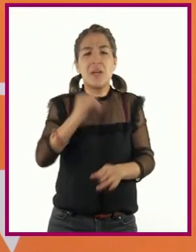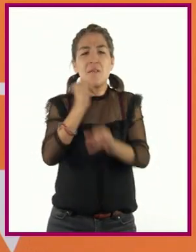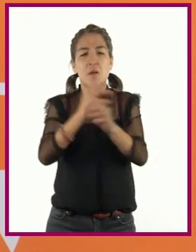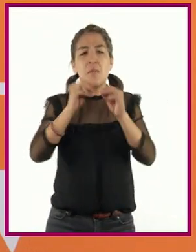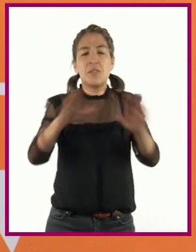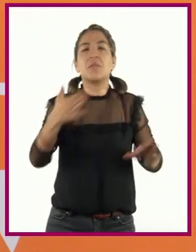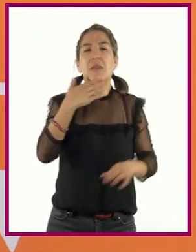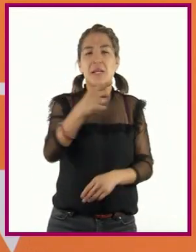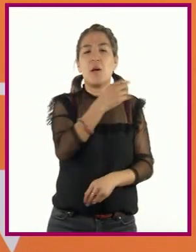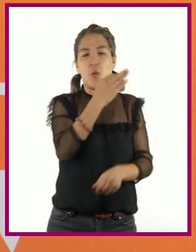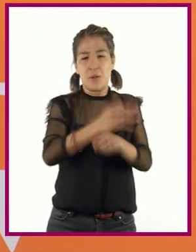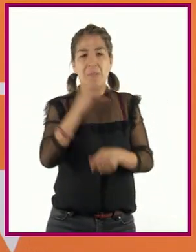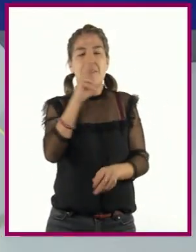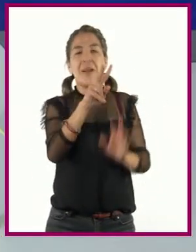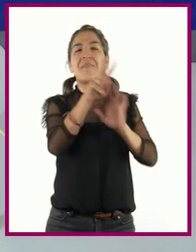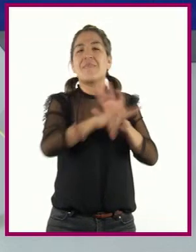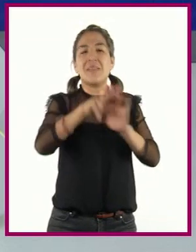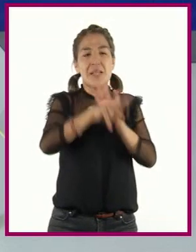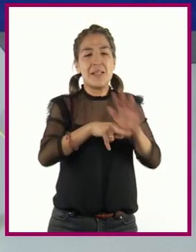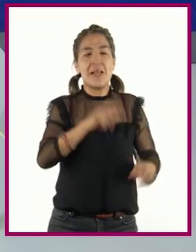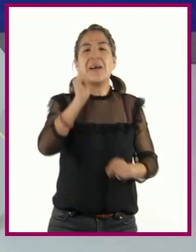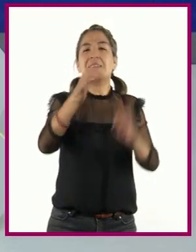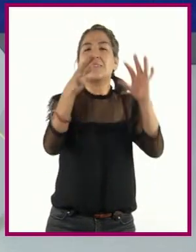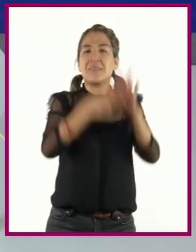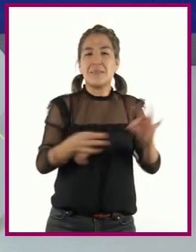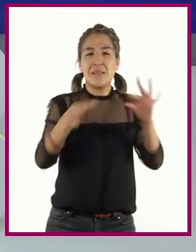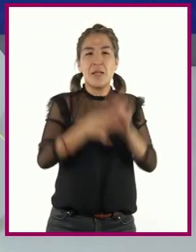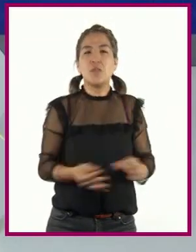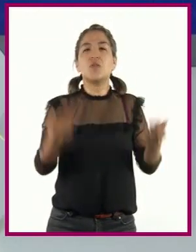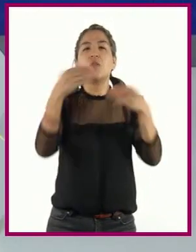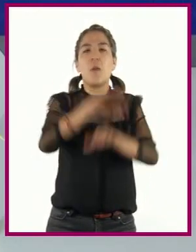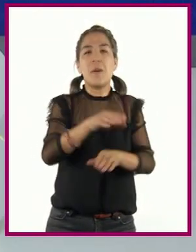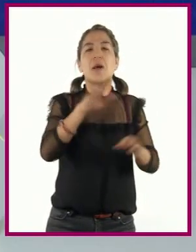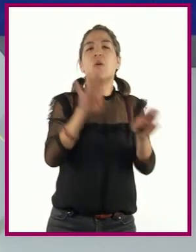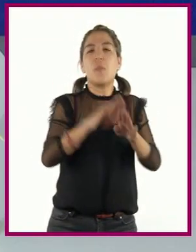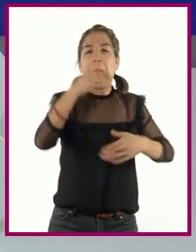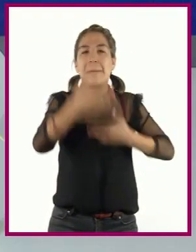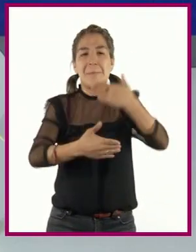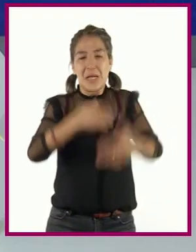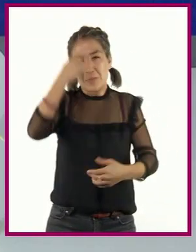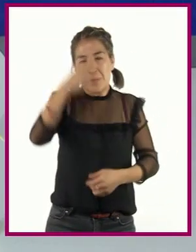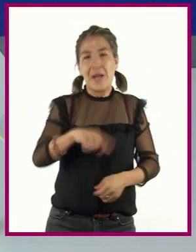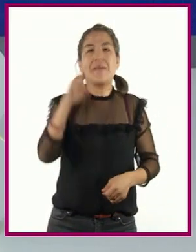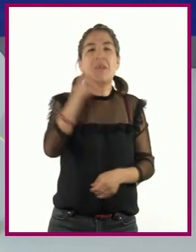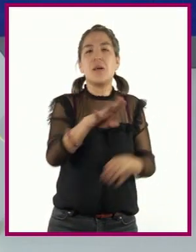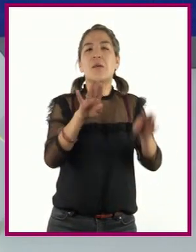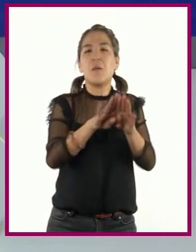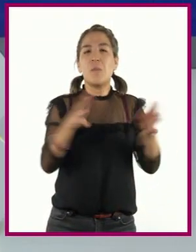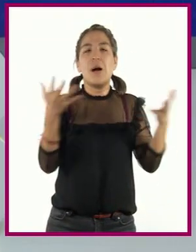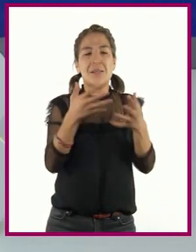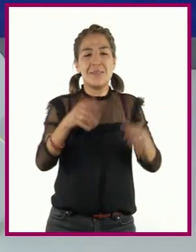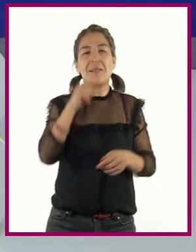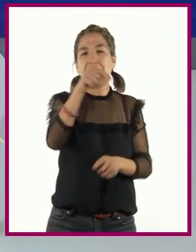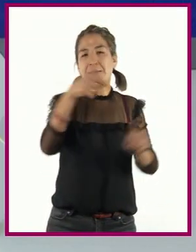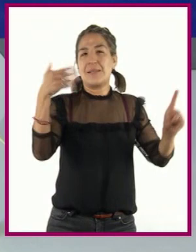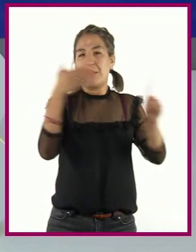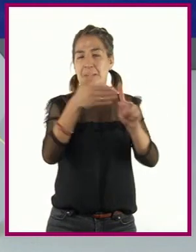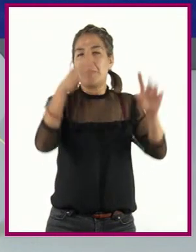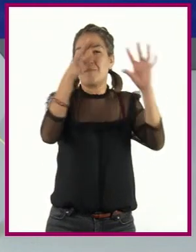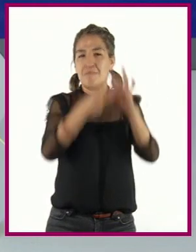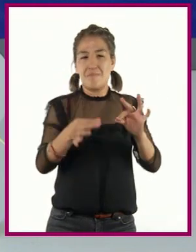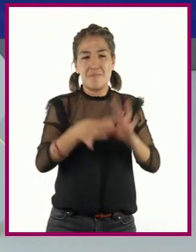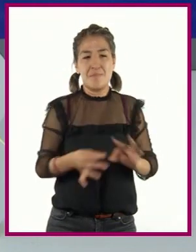a que veamos el siguiente video en el cual se nos habla de algunos pasos que deben tomar en cuenta para llegar a un objetivo